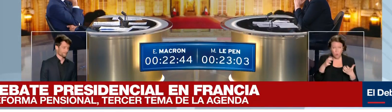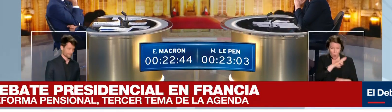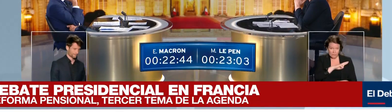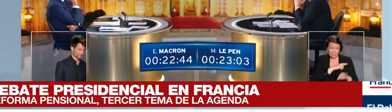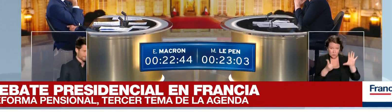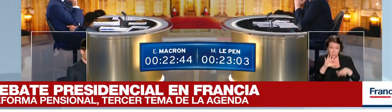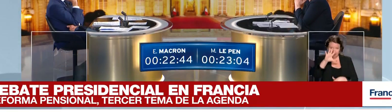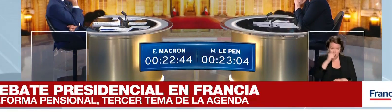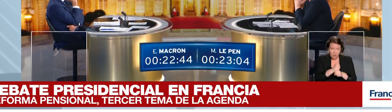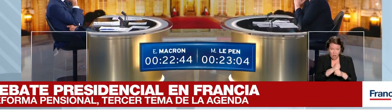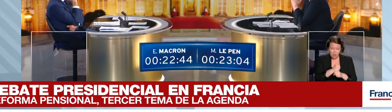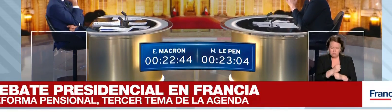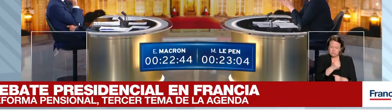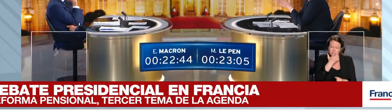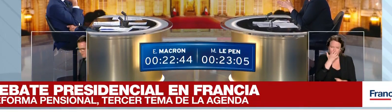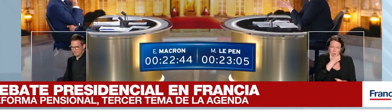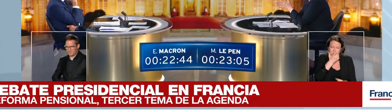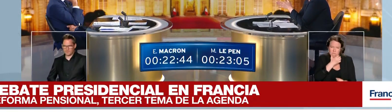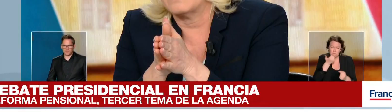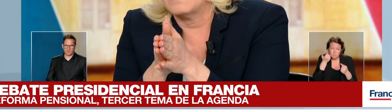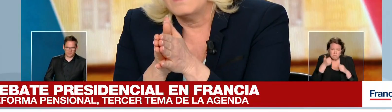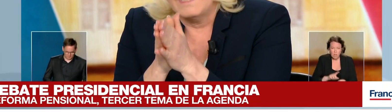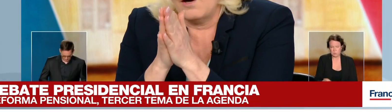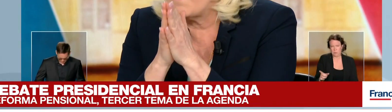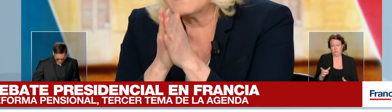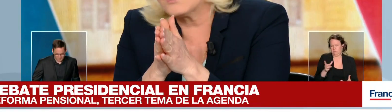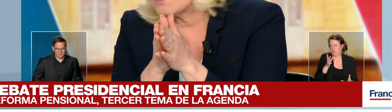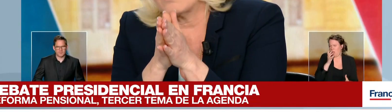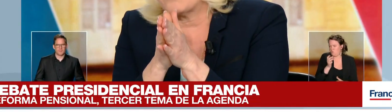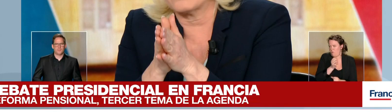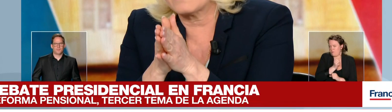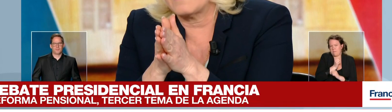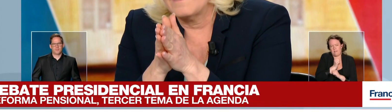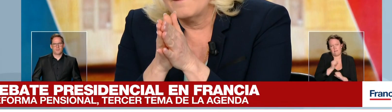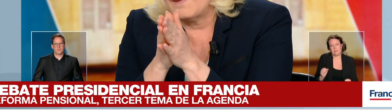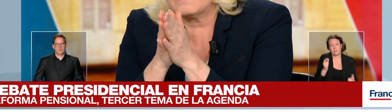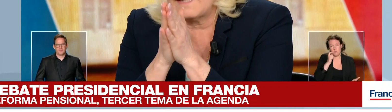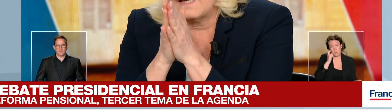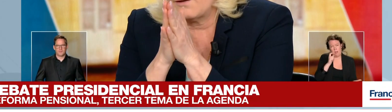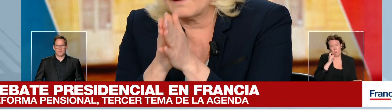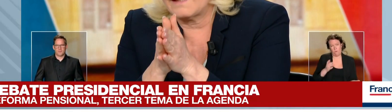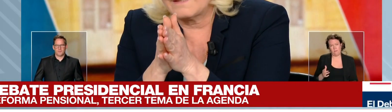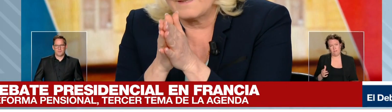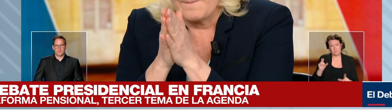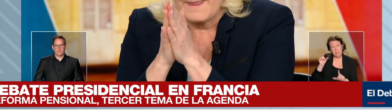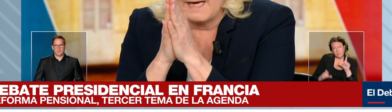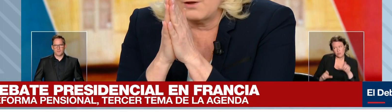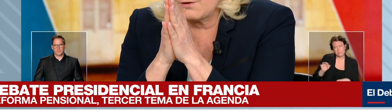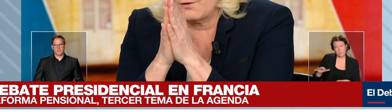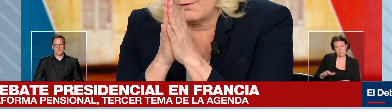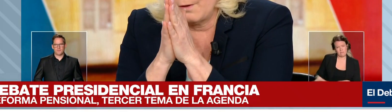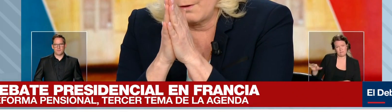años es algo injusto. Es una injusticia insoportable, señor Macron. Pensar que los